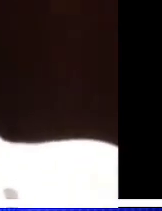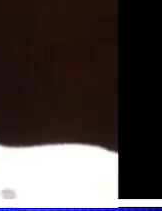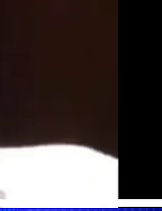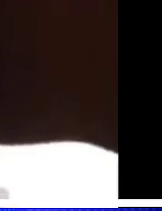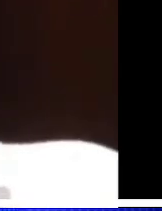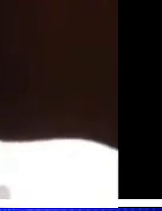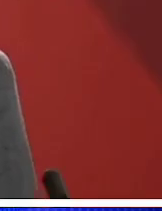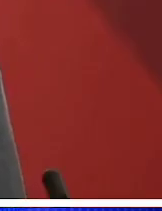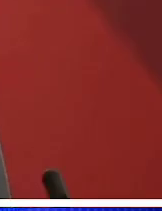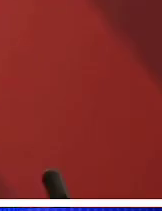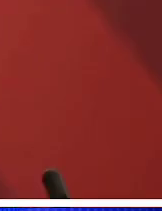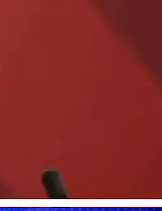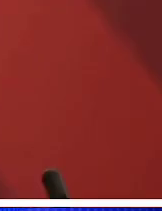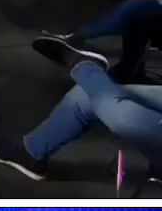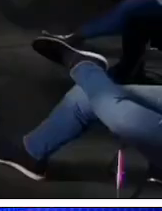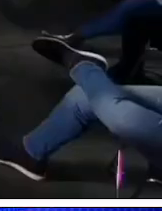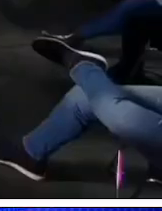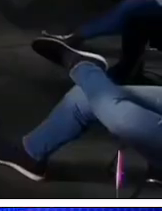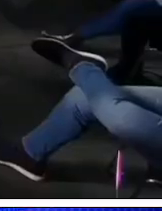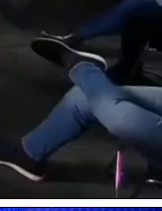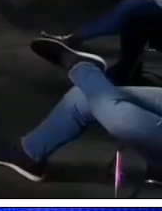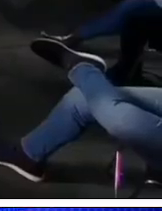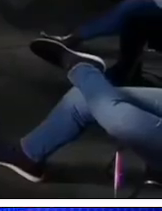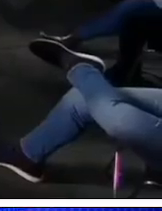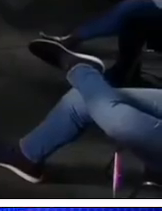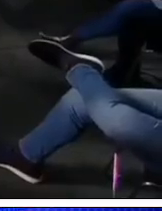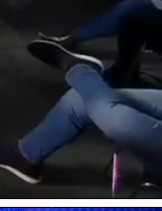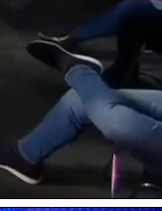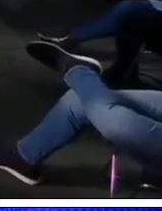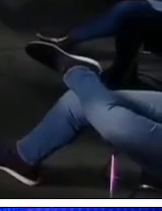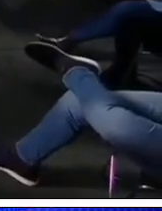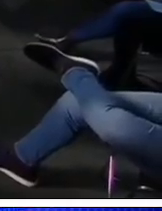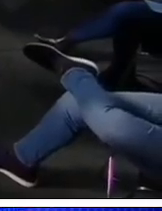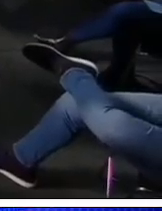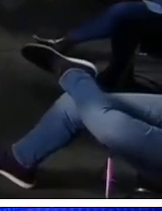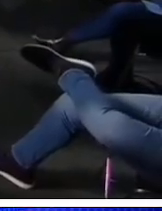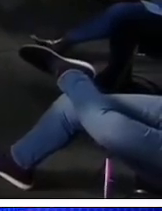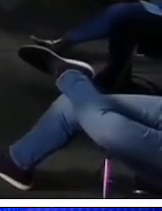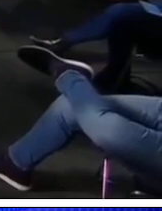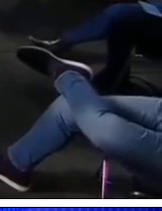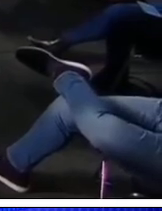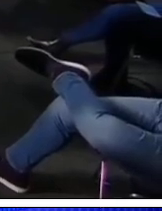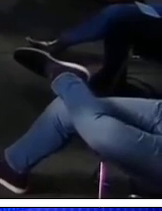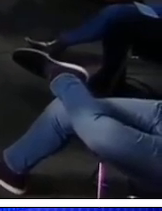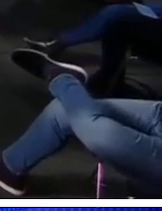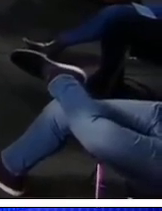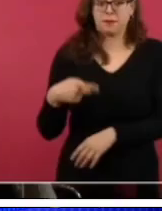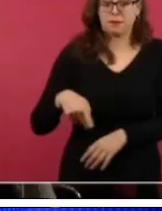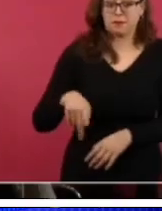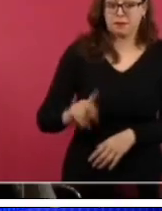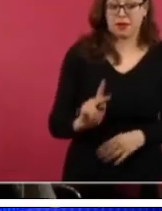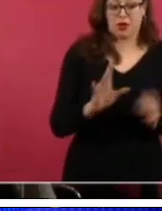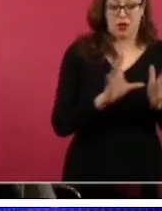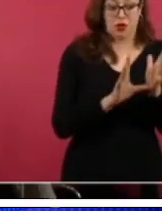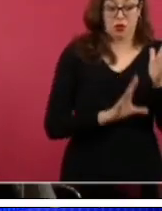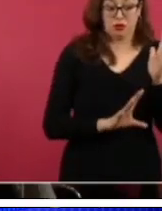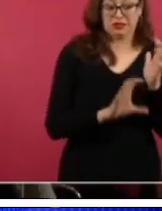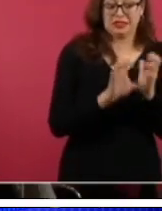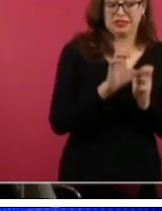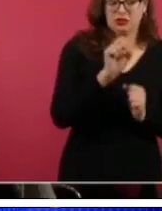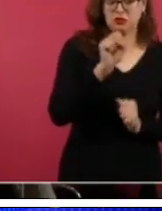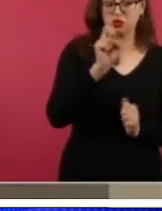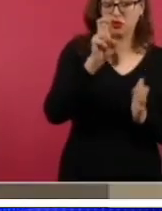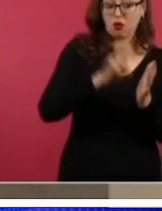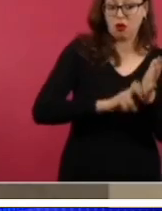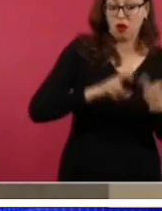más allá de lo que decimos nosotros que estamos de este lado de lo que dicen las redes sociales que muchas veces reclaman estas traiciones